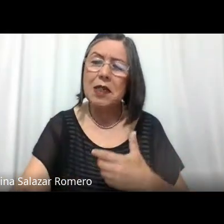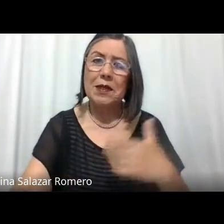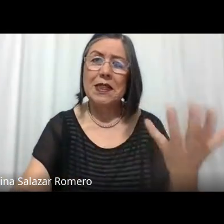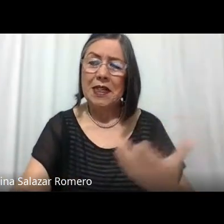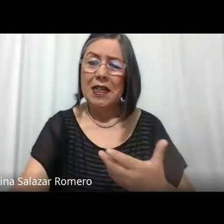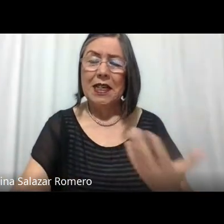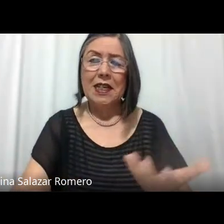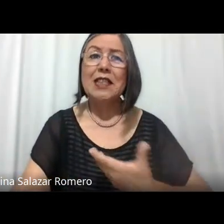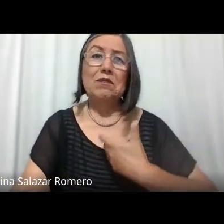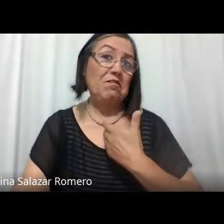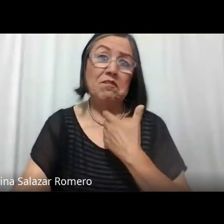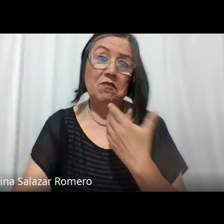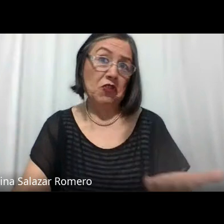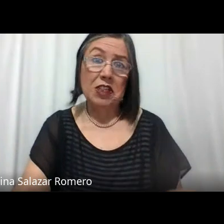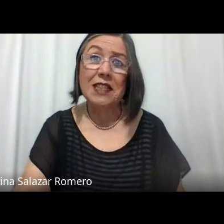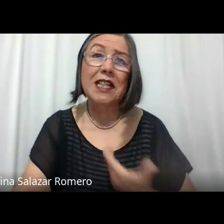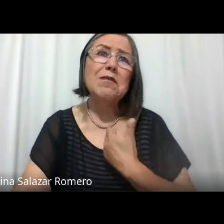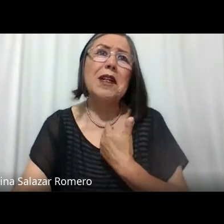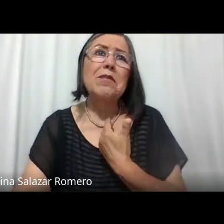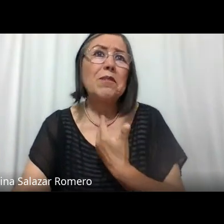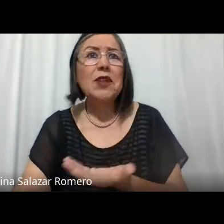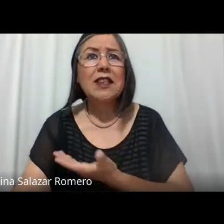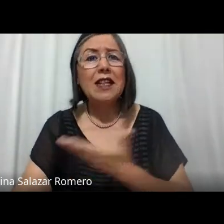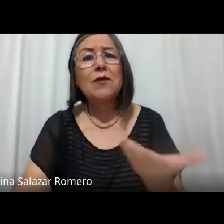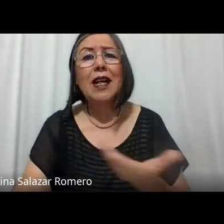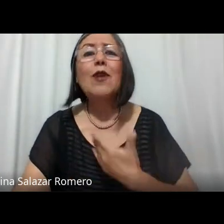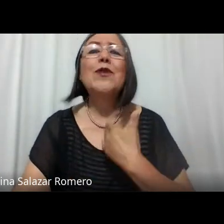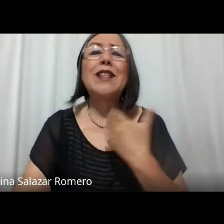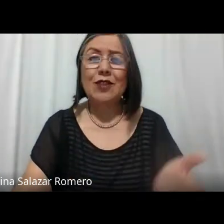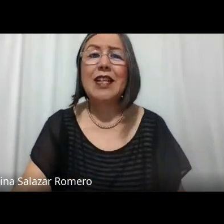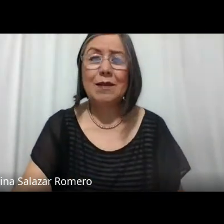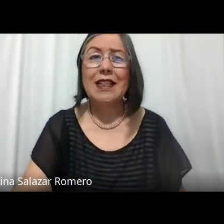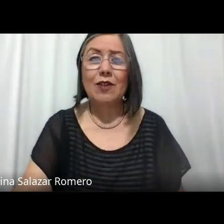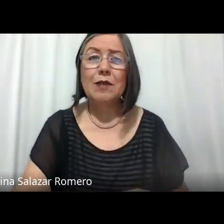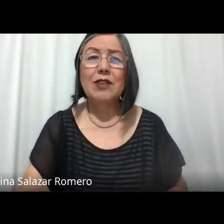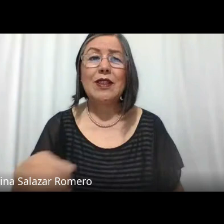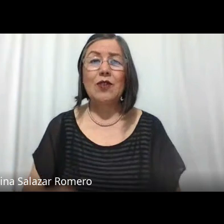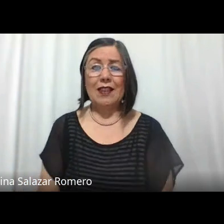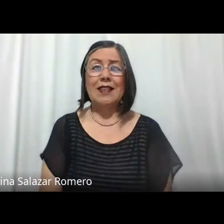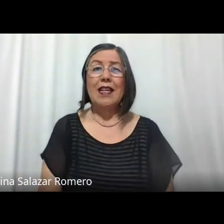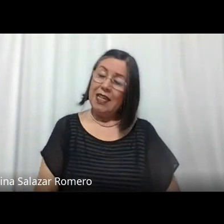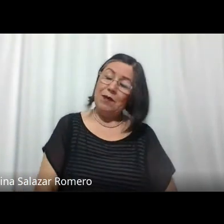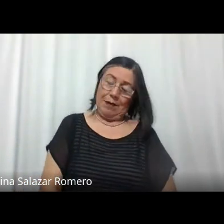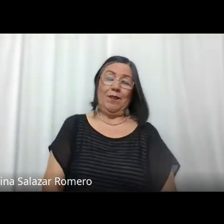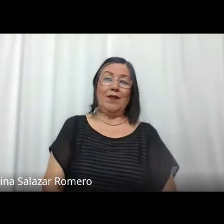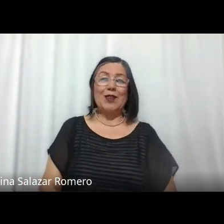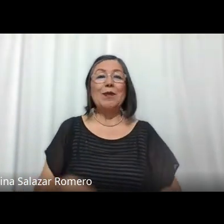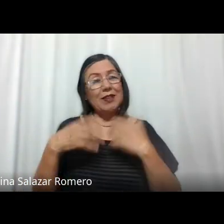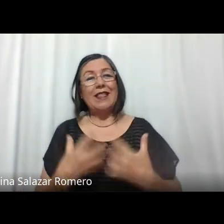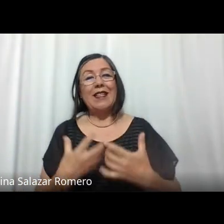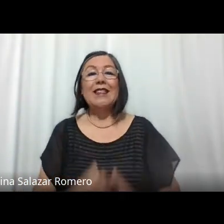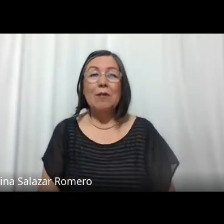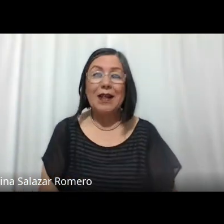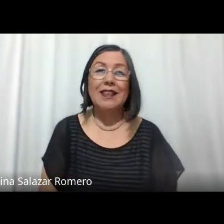ustedes aprender estas nociones básicas para poder tener una comunicación elemental con las personas sordas. Y bien, entonces